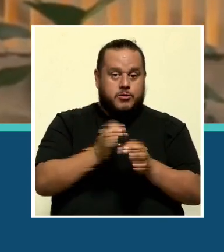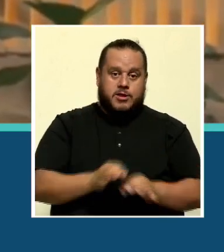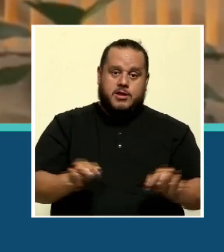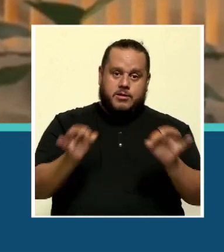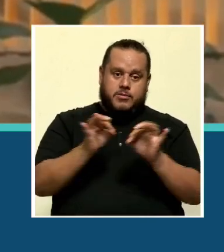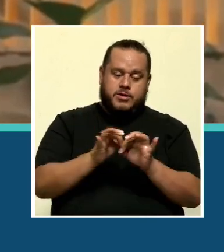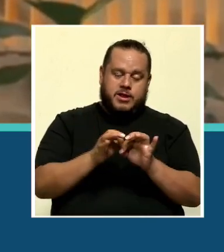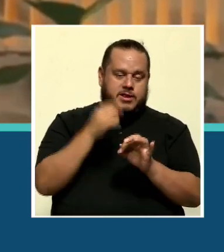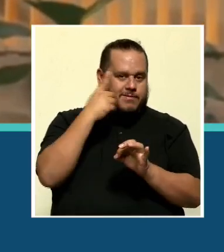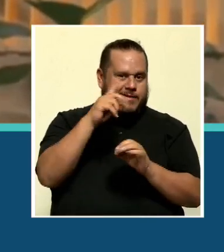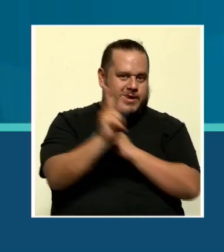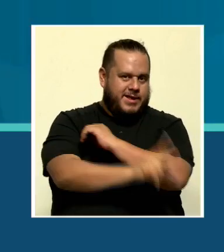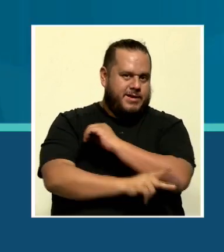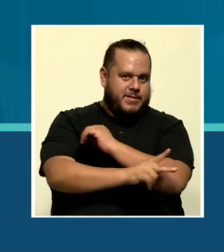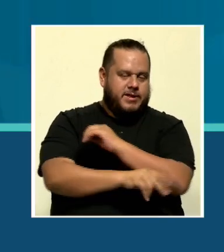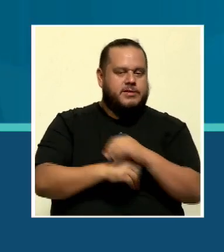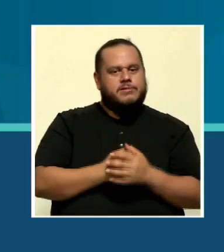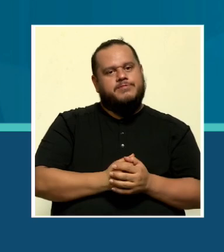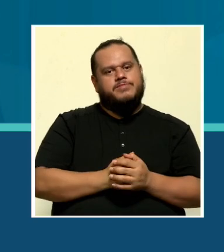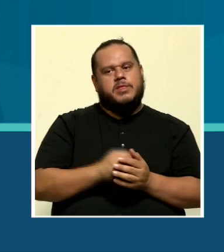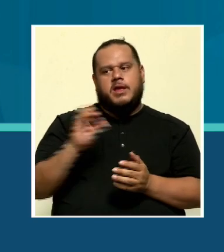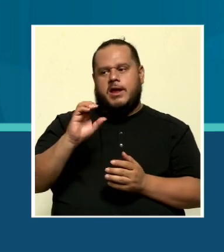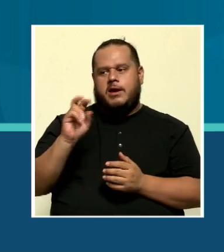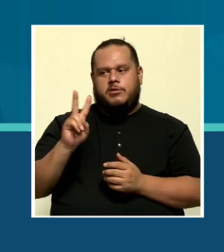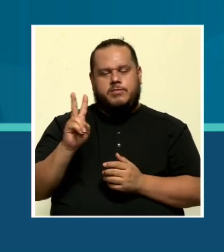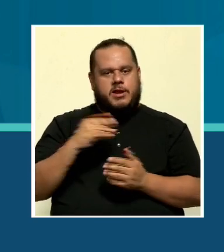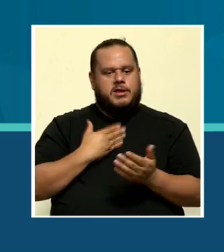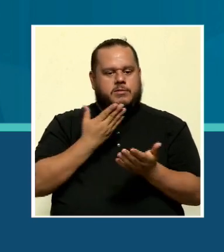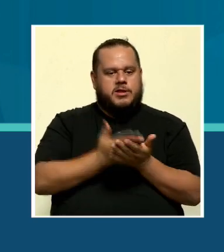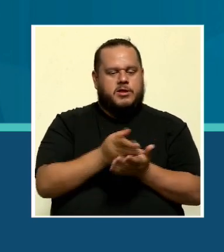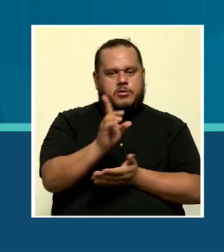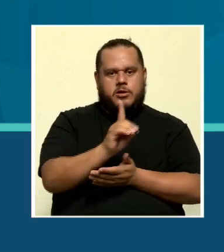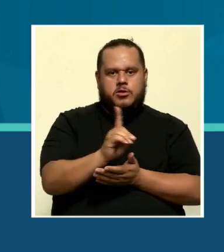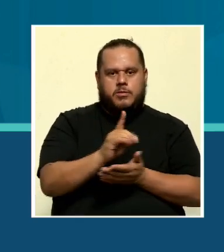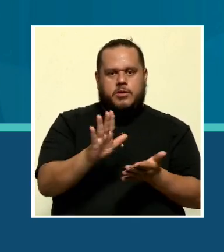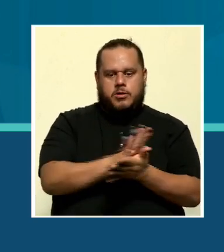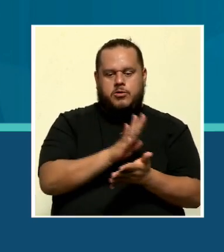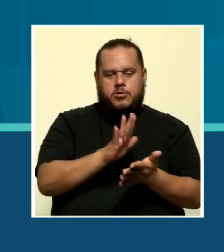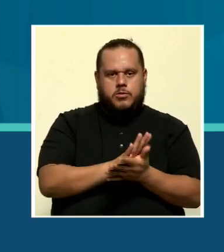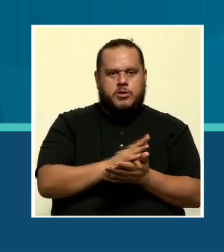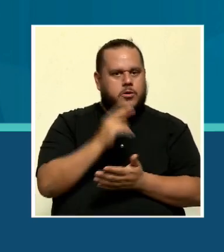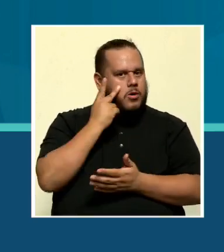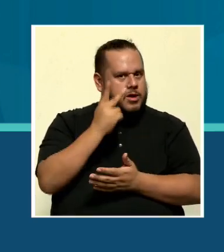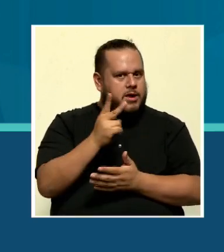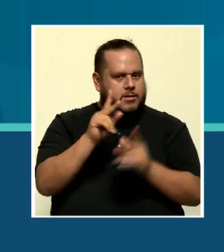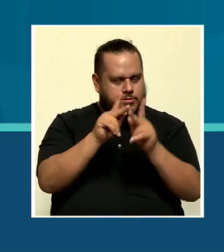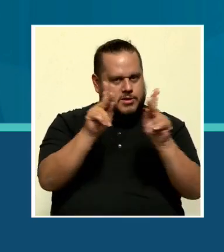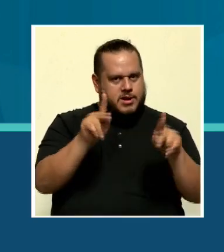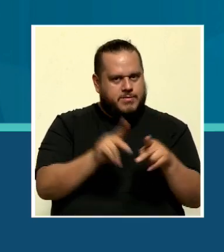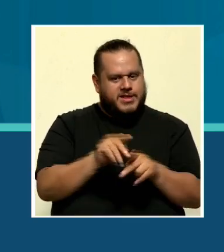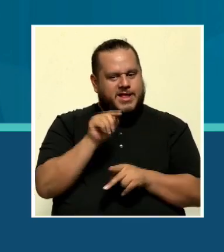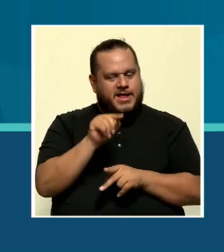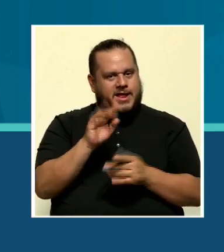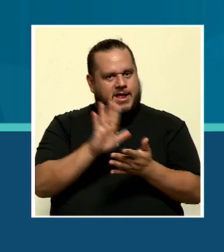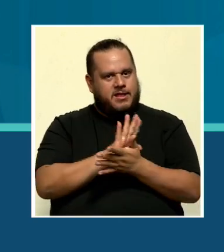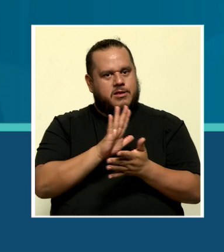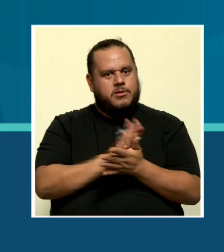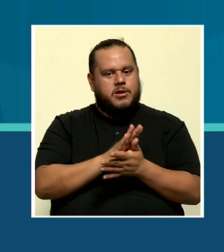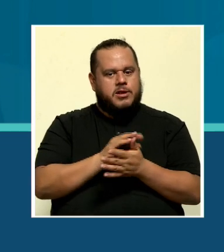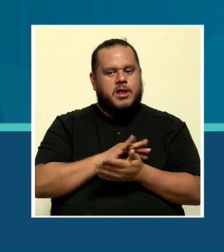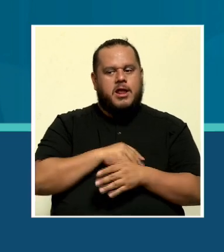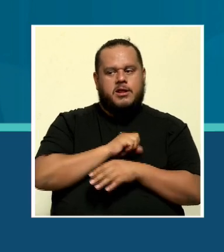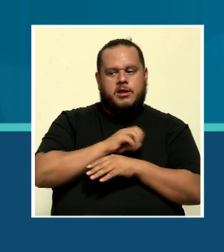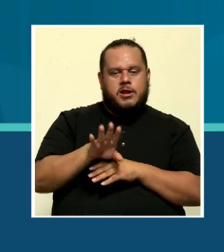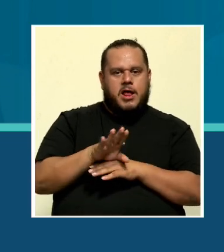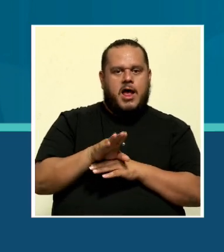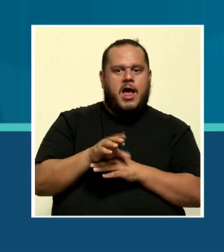importante para el país. Carlos Viares presentó este domingo el documento que vemos en pantalla, el cual es dirigido al Consejo Municipal